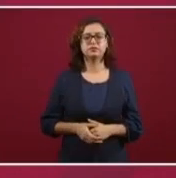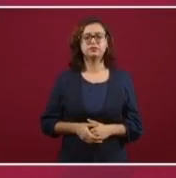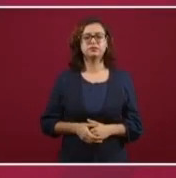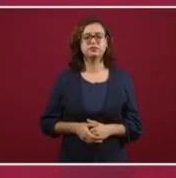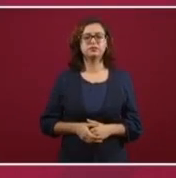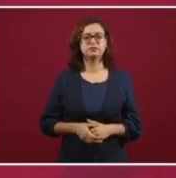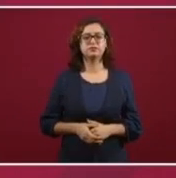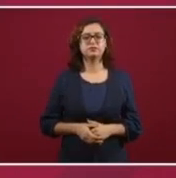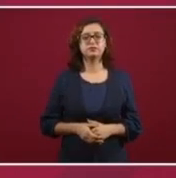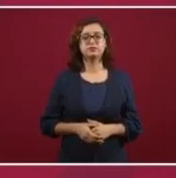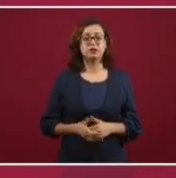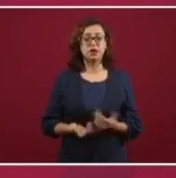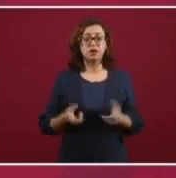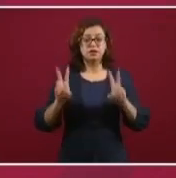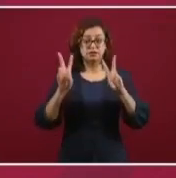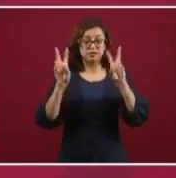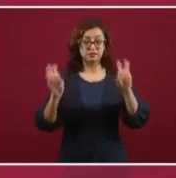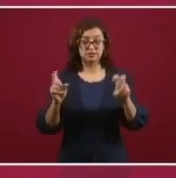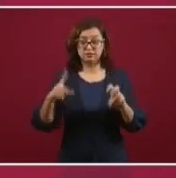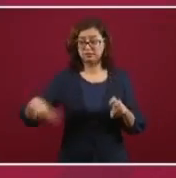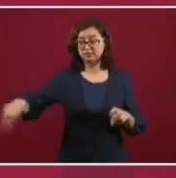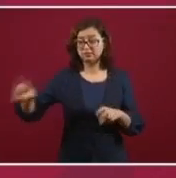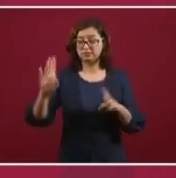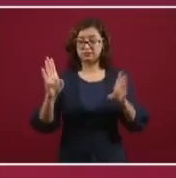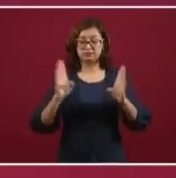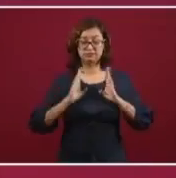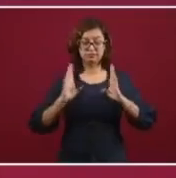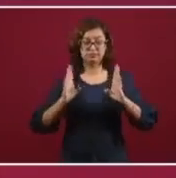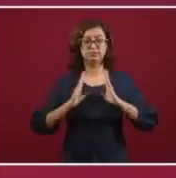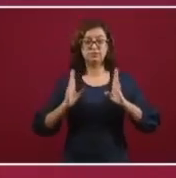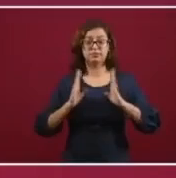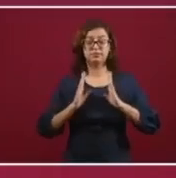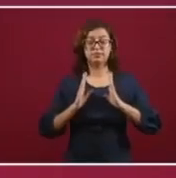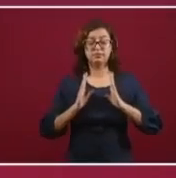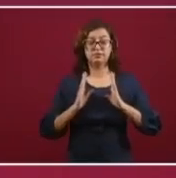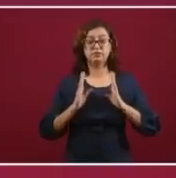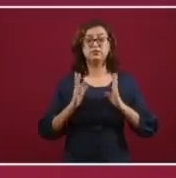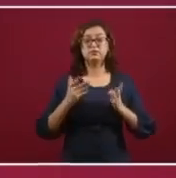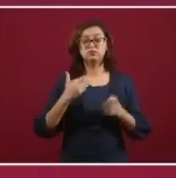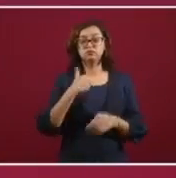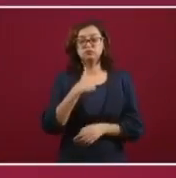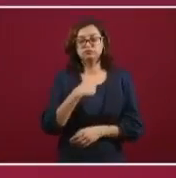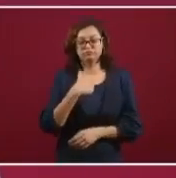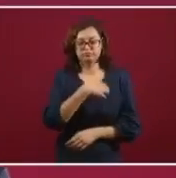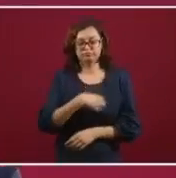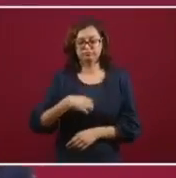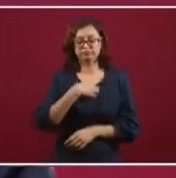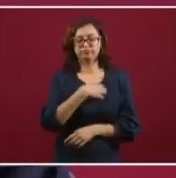En el caso del ejército, por ejemplo, yo celebro que